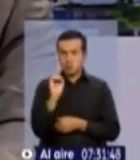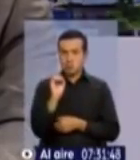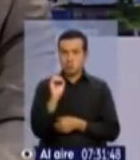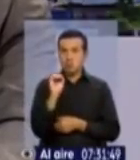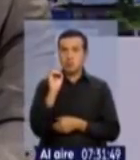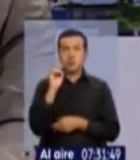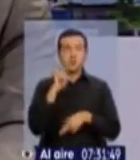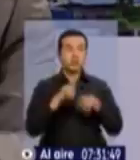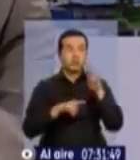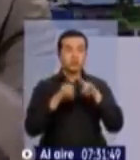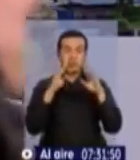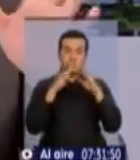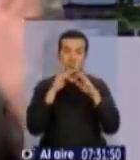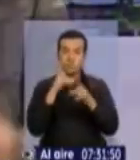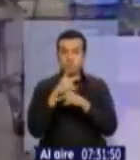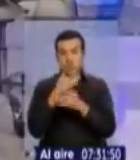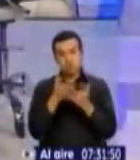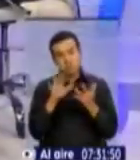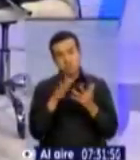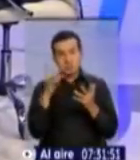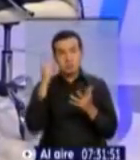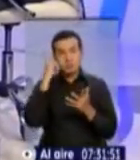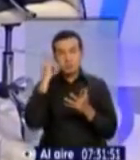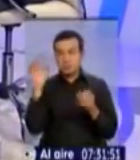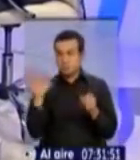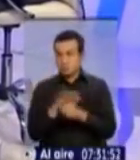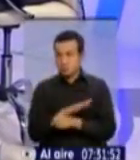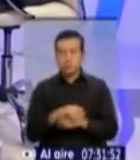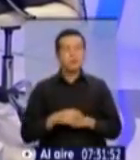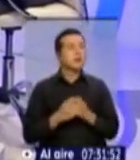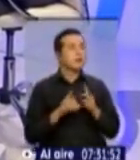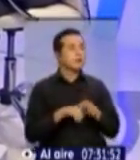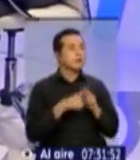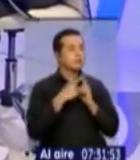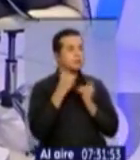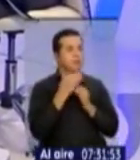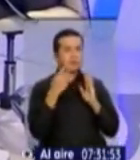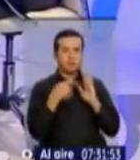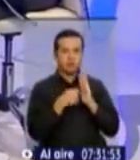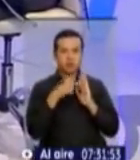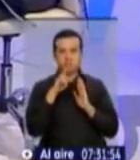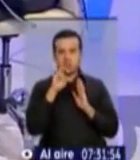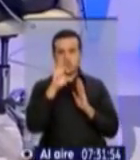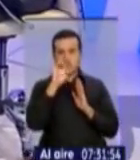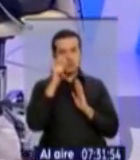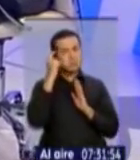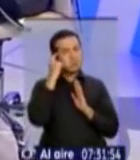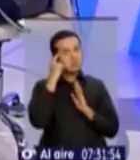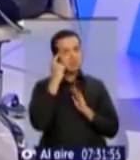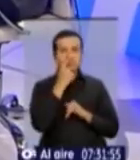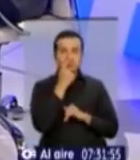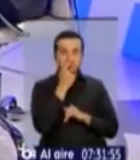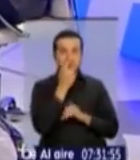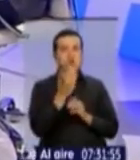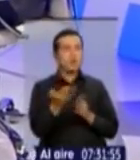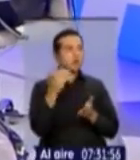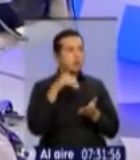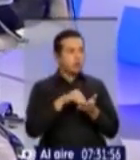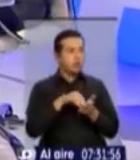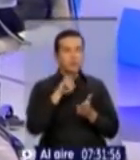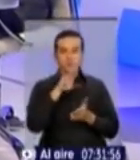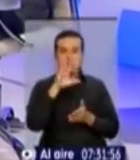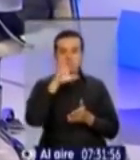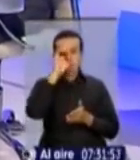productivo más o menos a nivel con walker movilicemos entonces impuestos la recta actual y se te parece interesante regresar a los a los niveles del